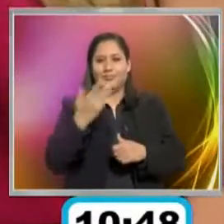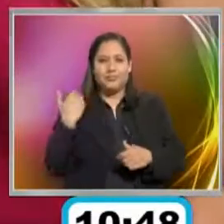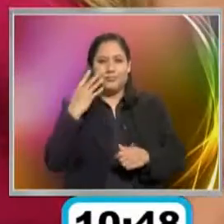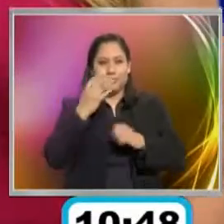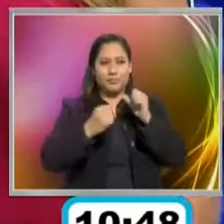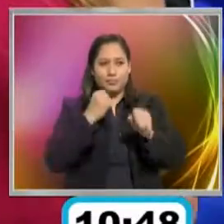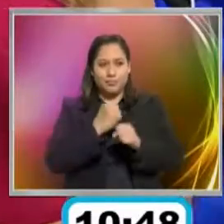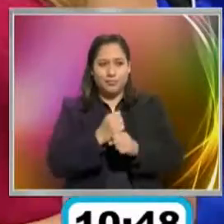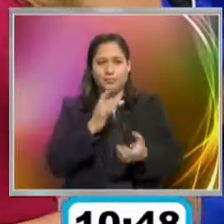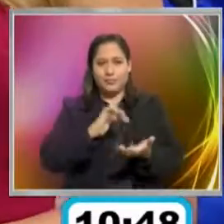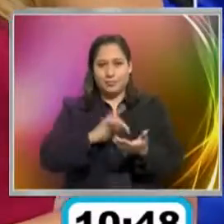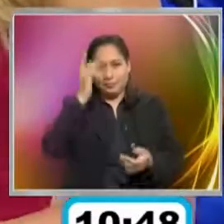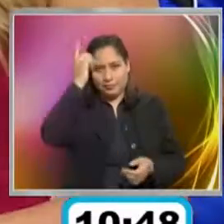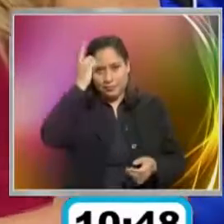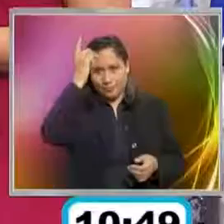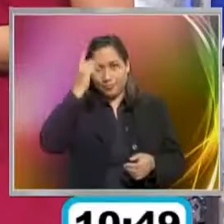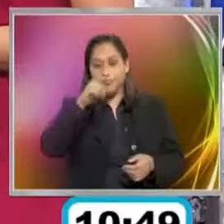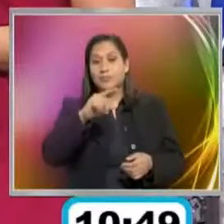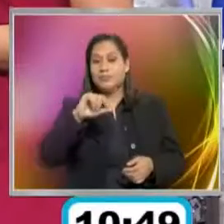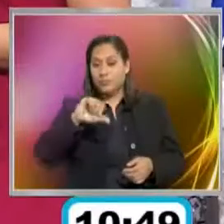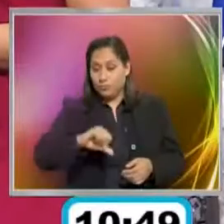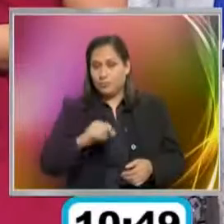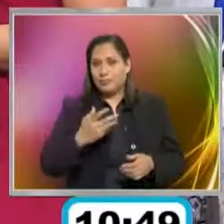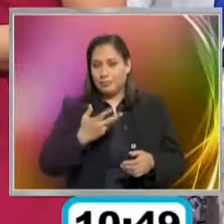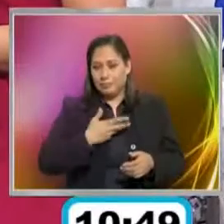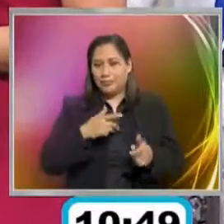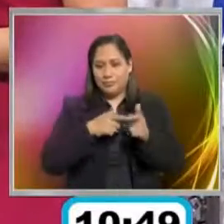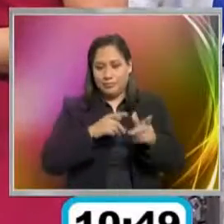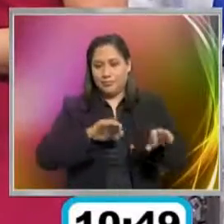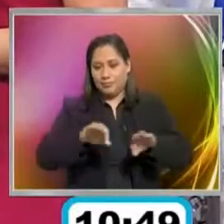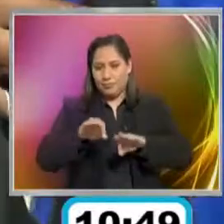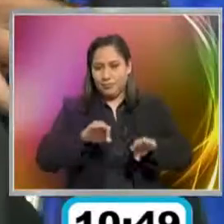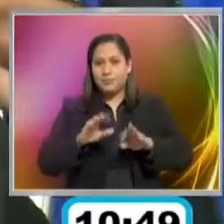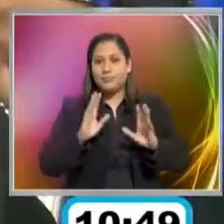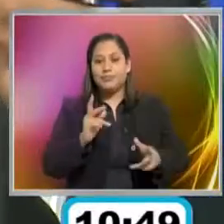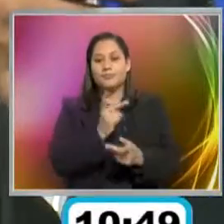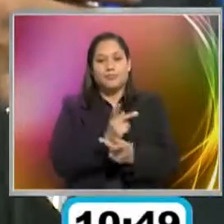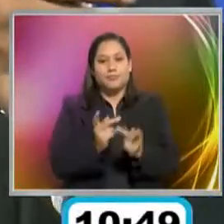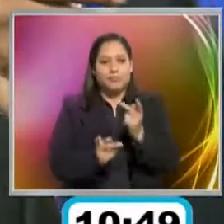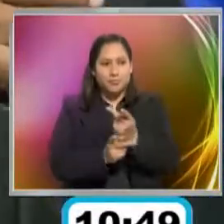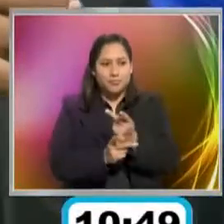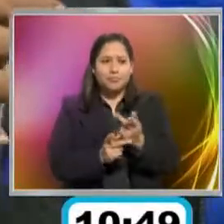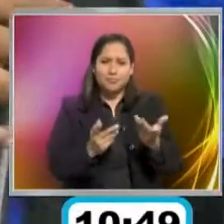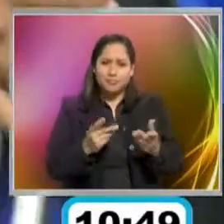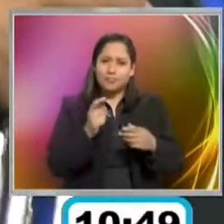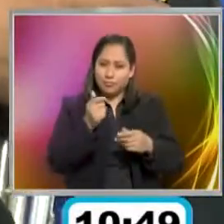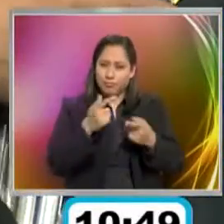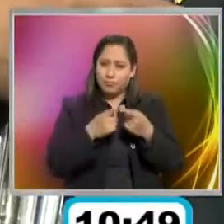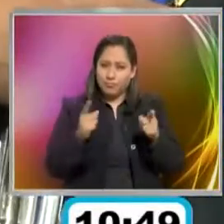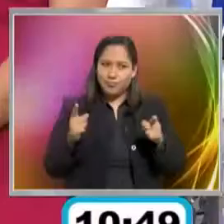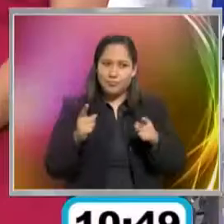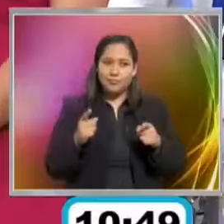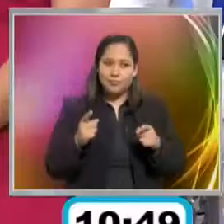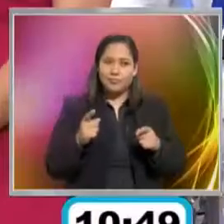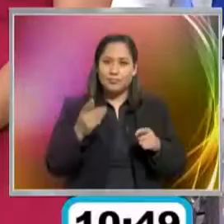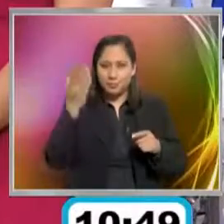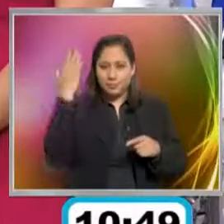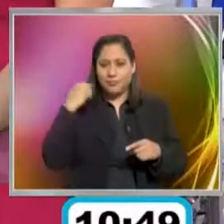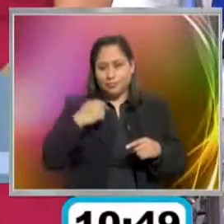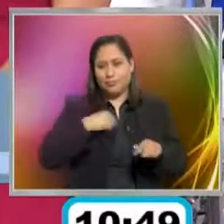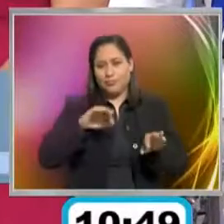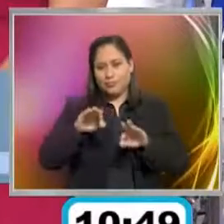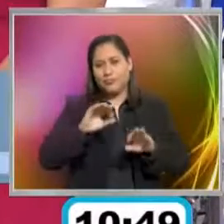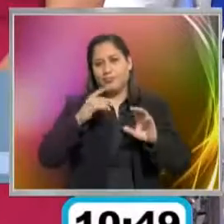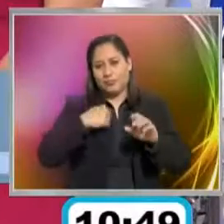de experiencia, gracias a Dios. Hoy me encuentro trabajando ya en un proyecto diferente a lo que en ese momento